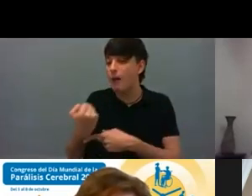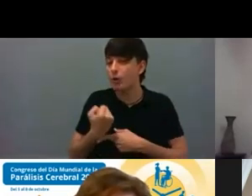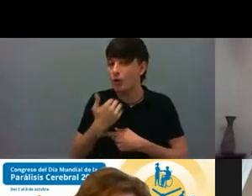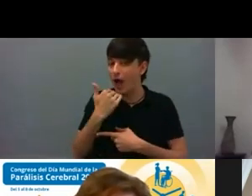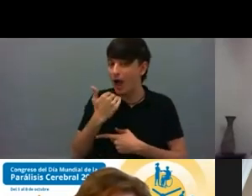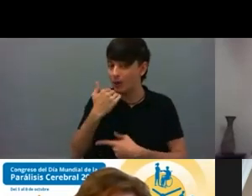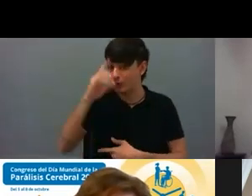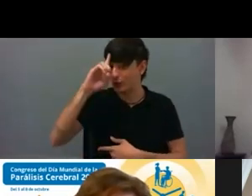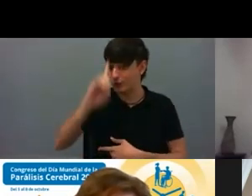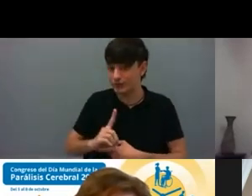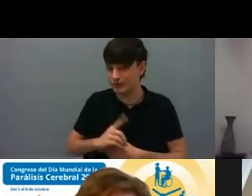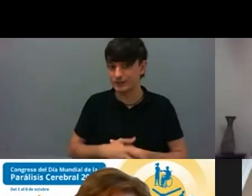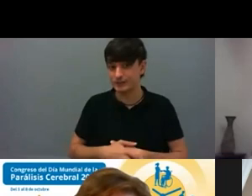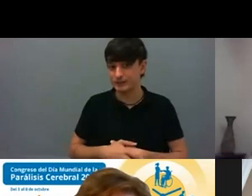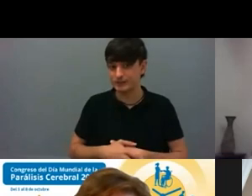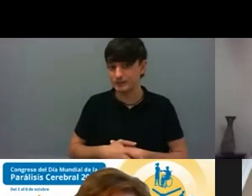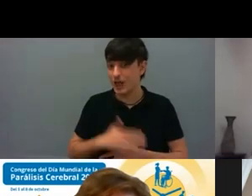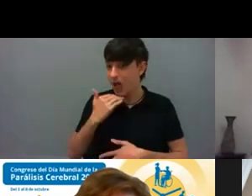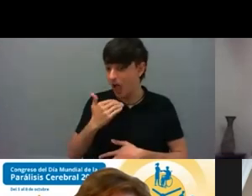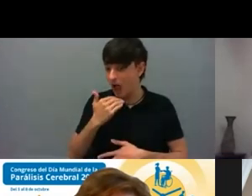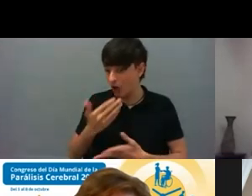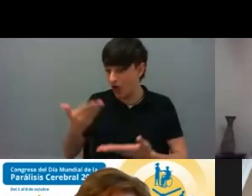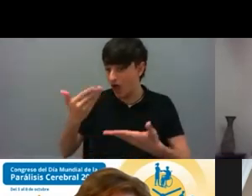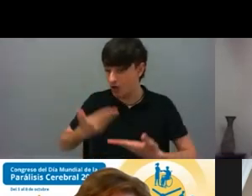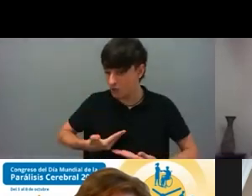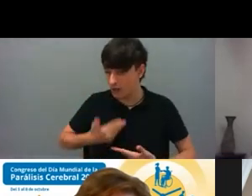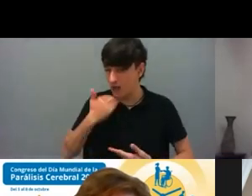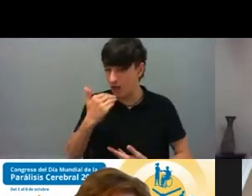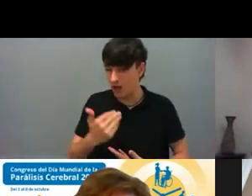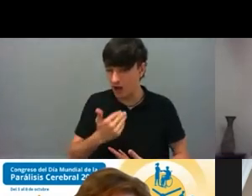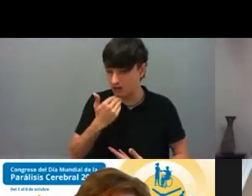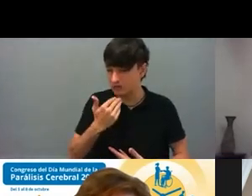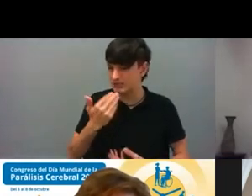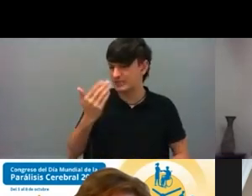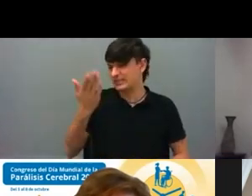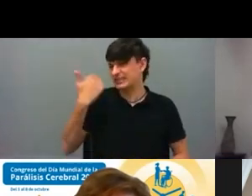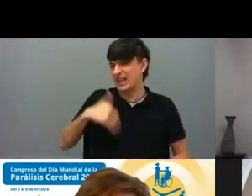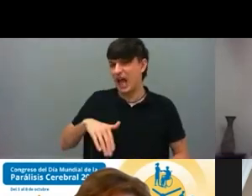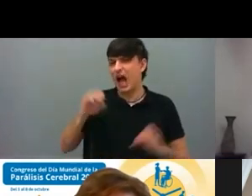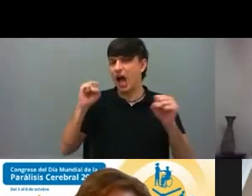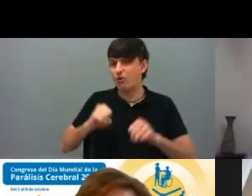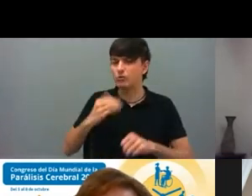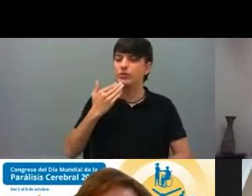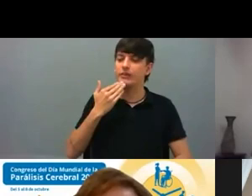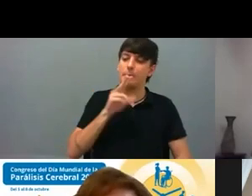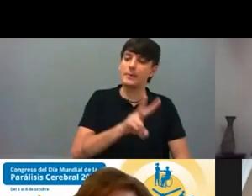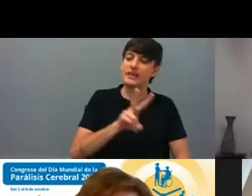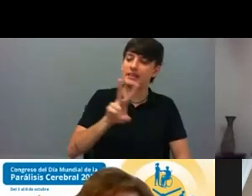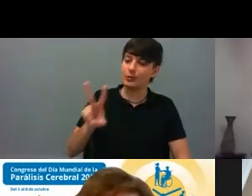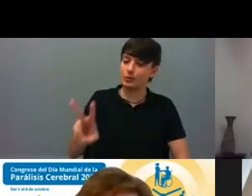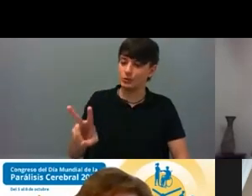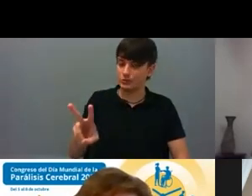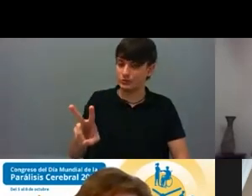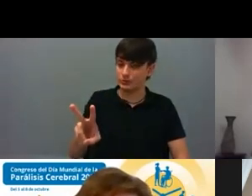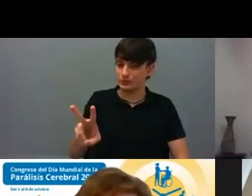pues, o por lo menos en algo que me ayude, porque aparte Edgar es adulto, tiene 22 años, entonces no, yo